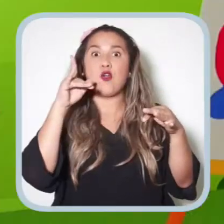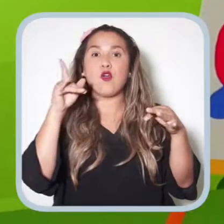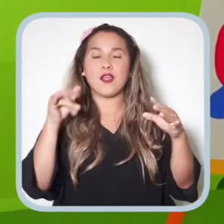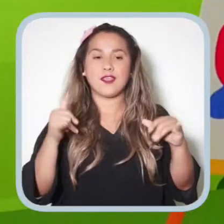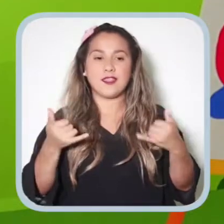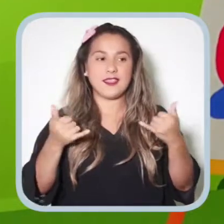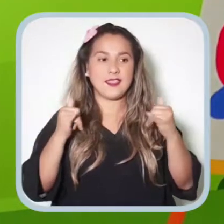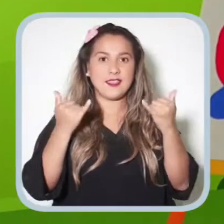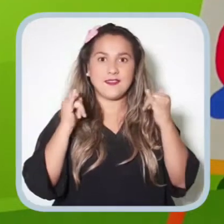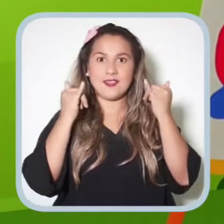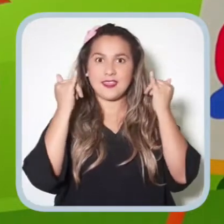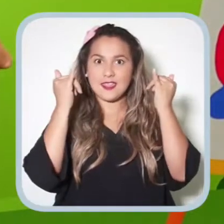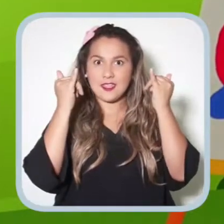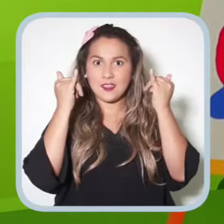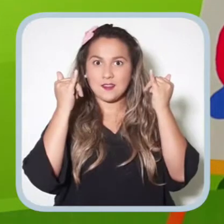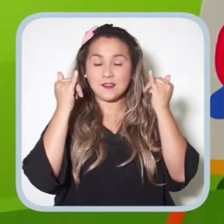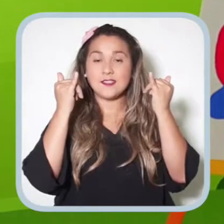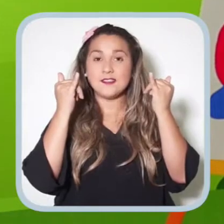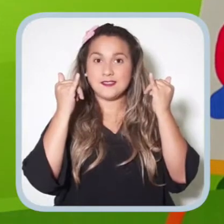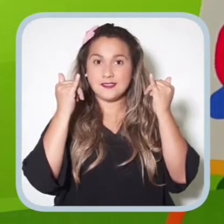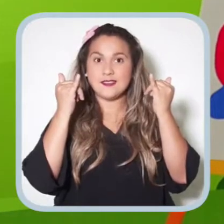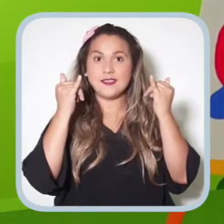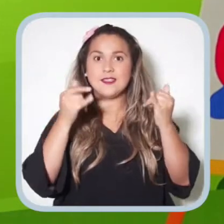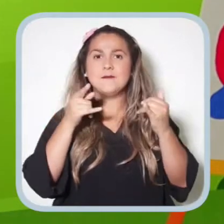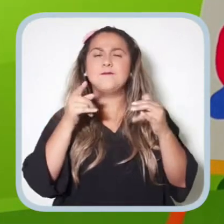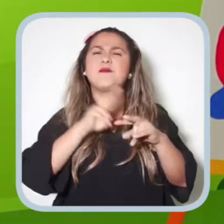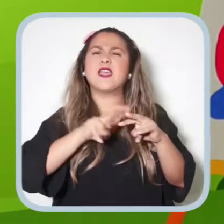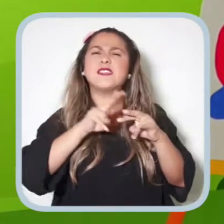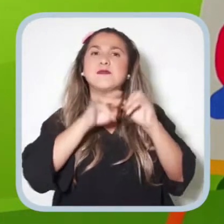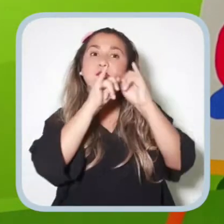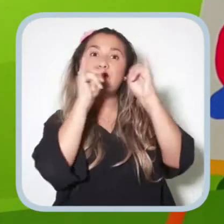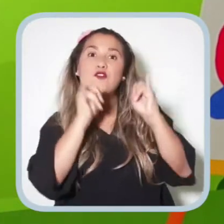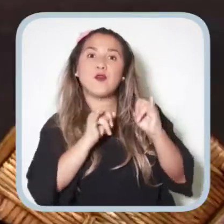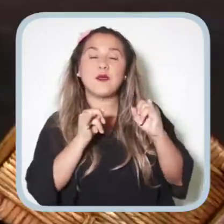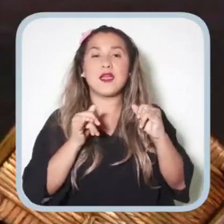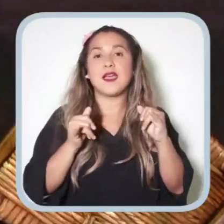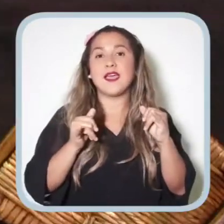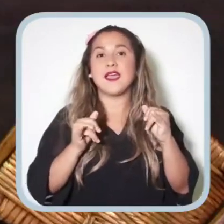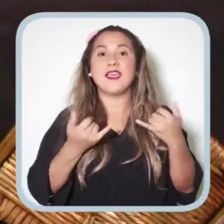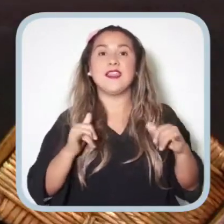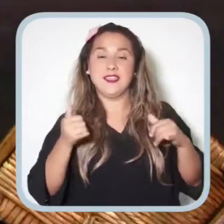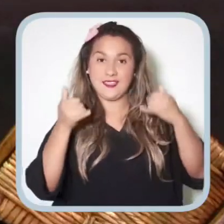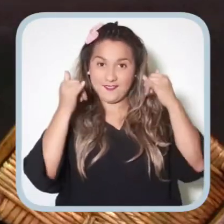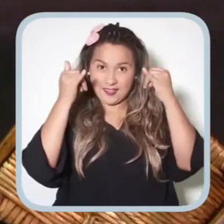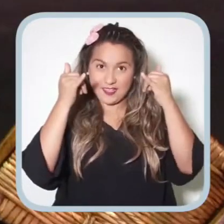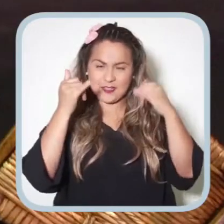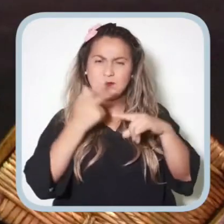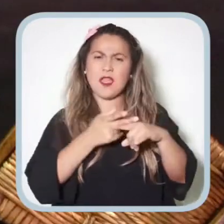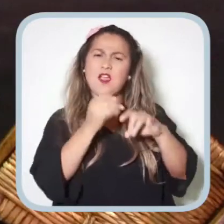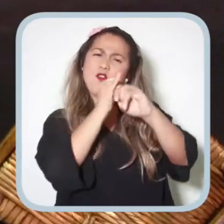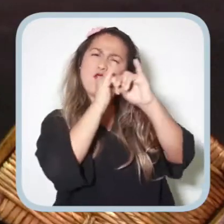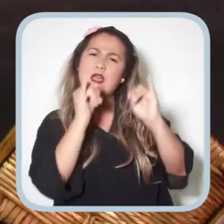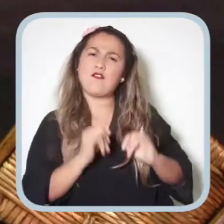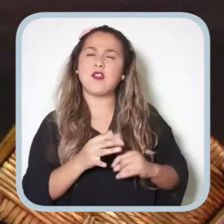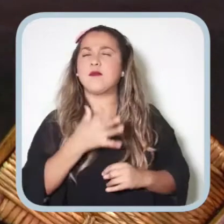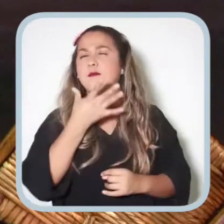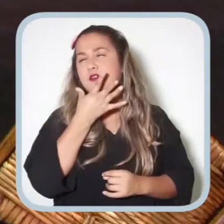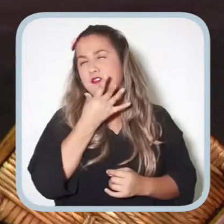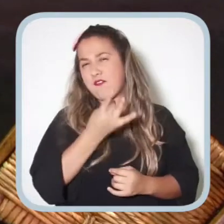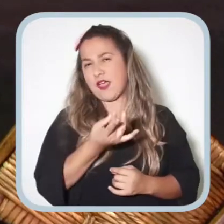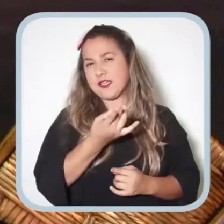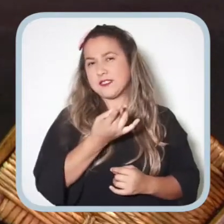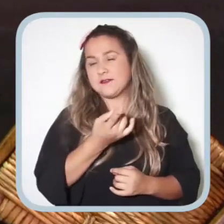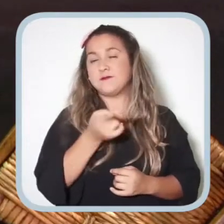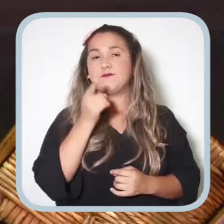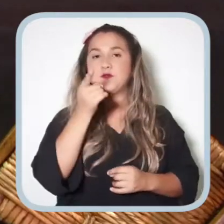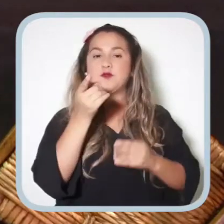parece si fabricamos formas entretenidas y divertidas? Miren. Hay una forma muy fácil. Si ustedes lo doblan a